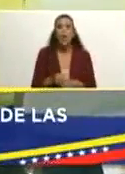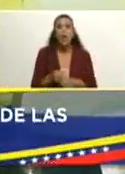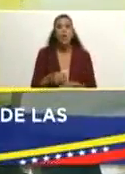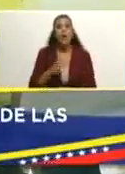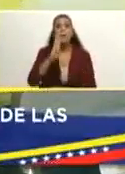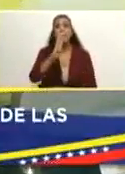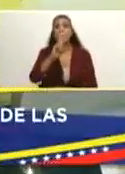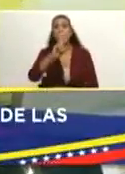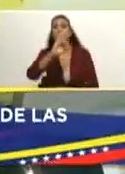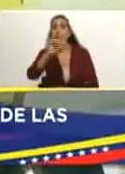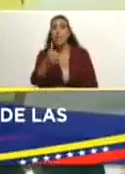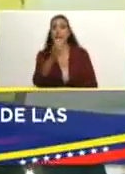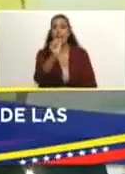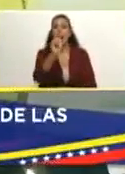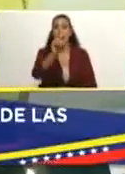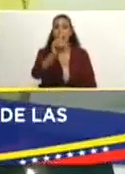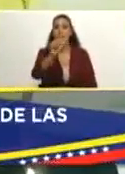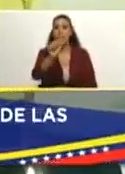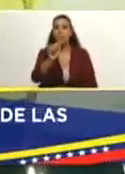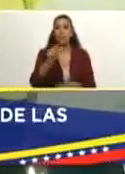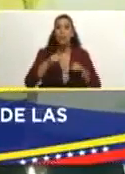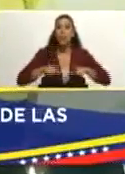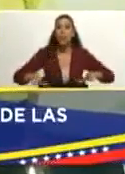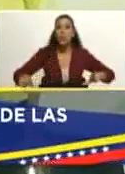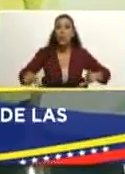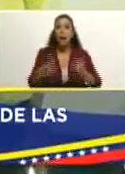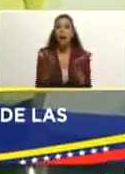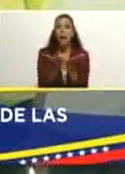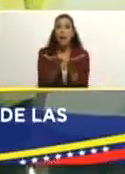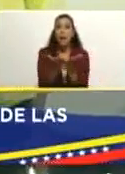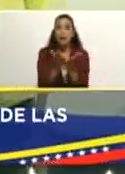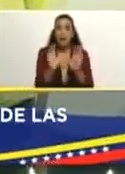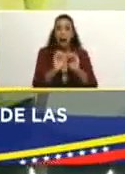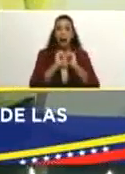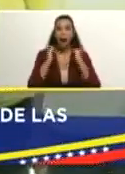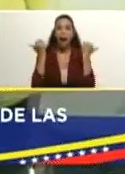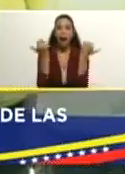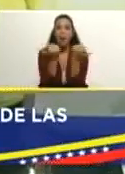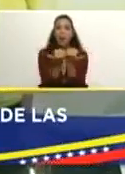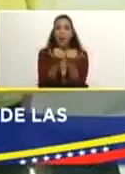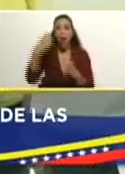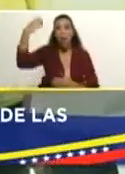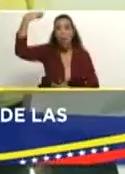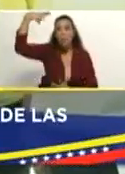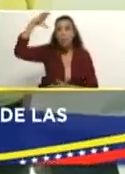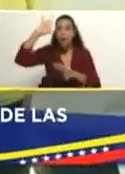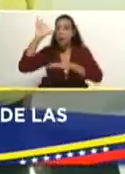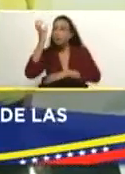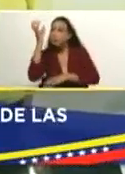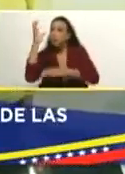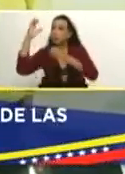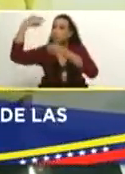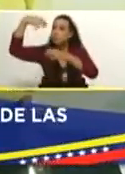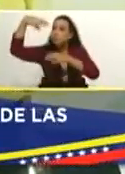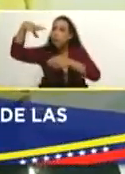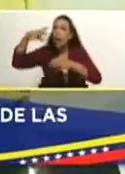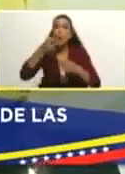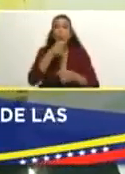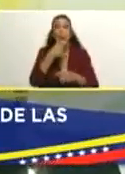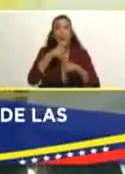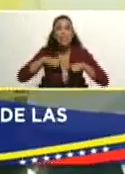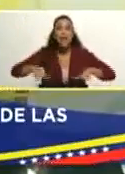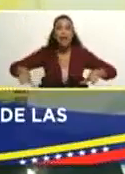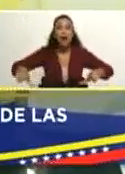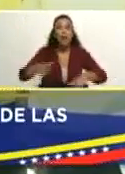estamos recuperando el aula de clase, recuperando la luminaria, poniéndola bonita el